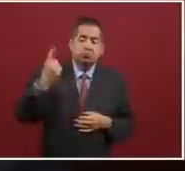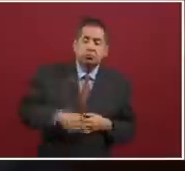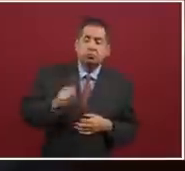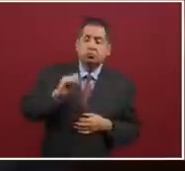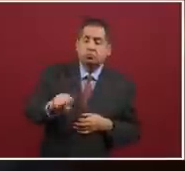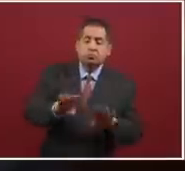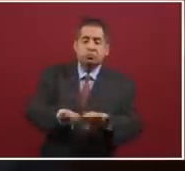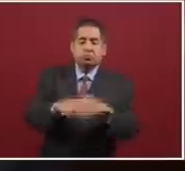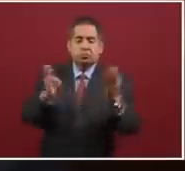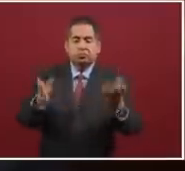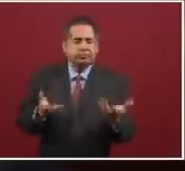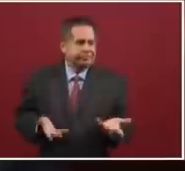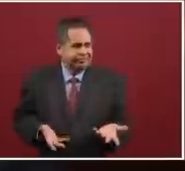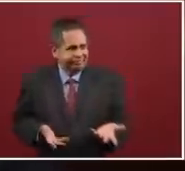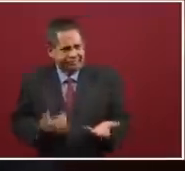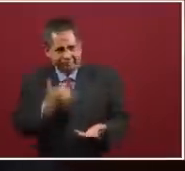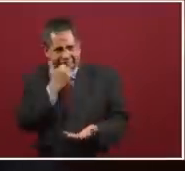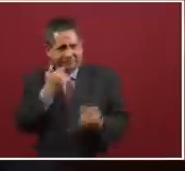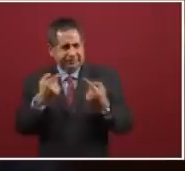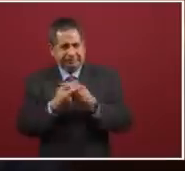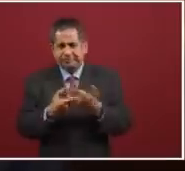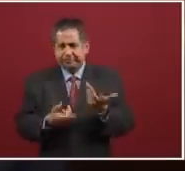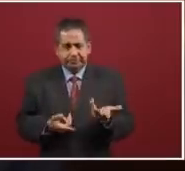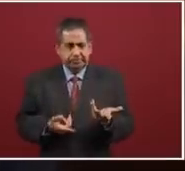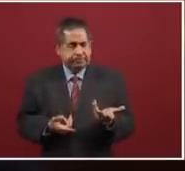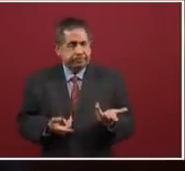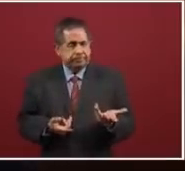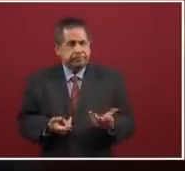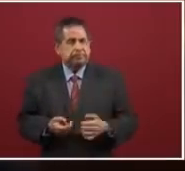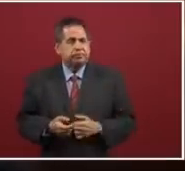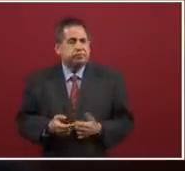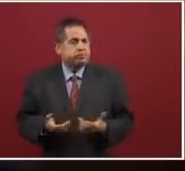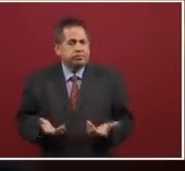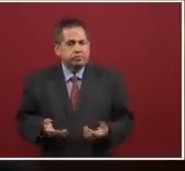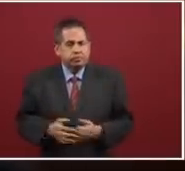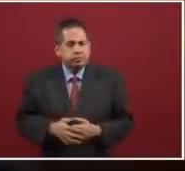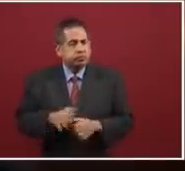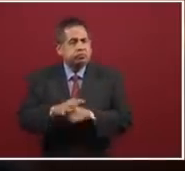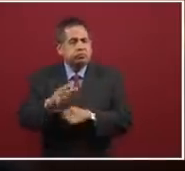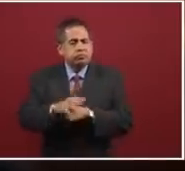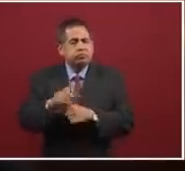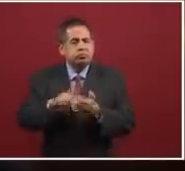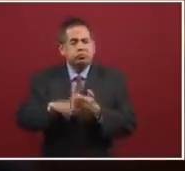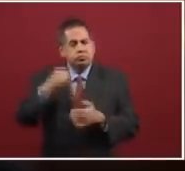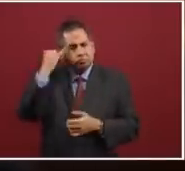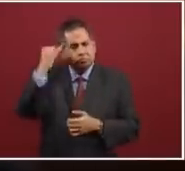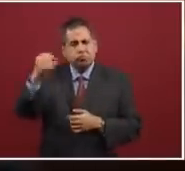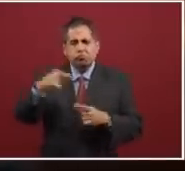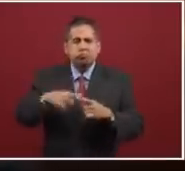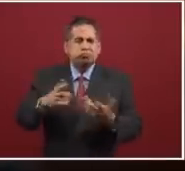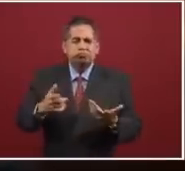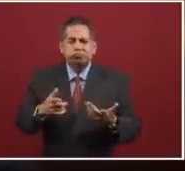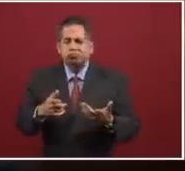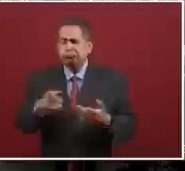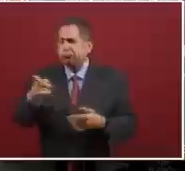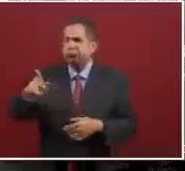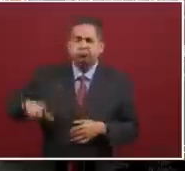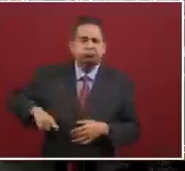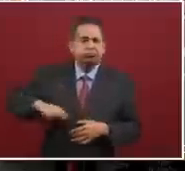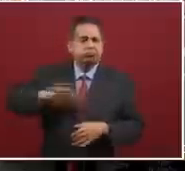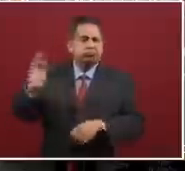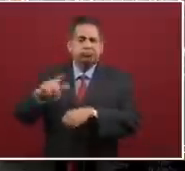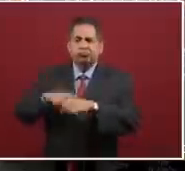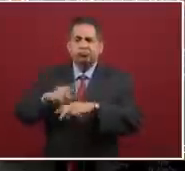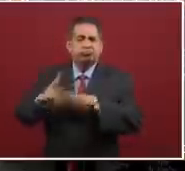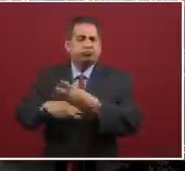para que puedan acceder a ellas. ¿Qué tipo de actitud está tomando el gobierno